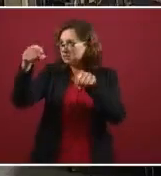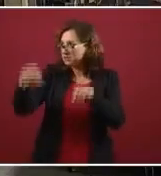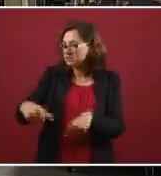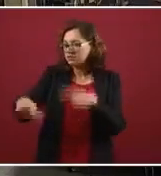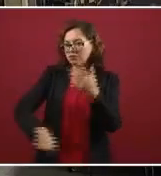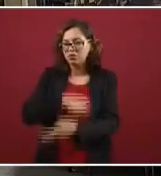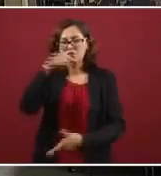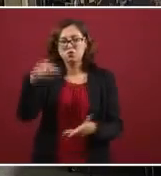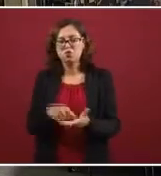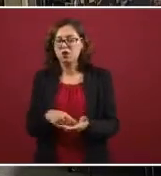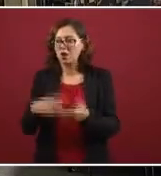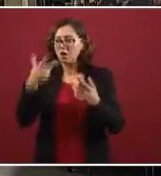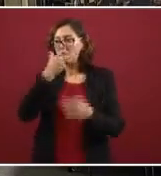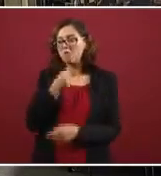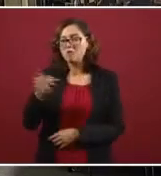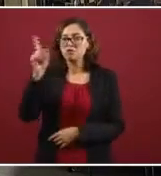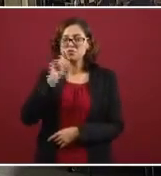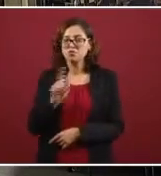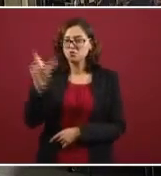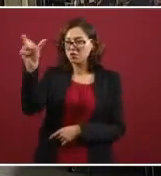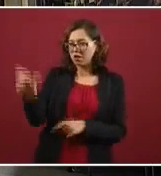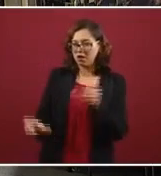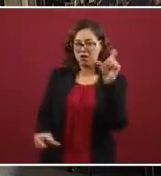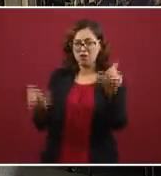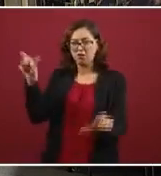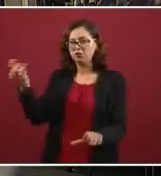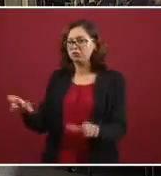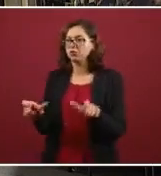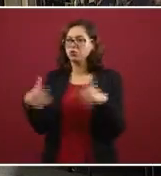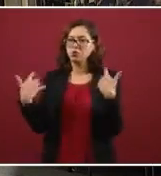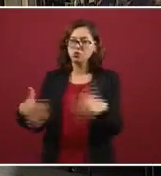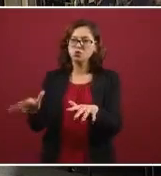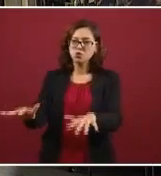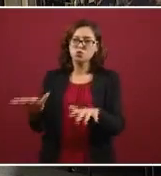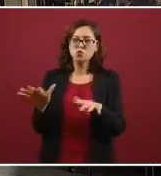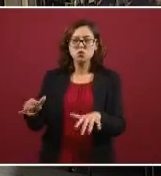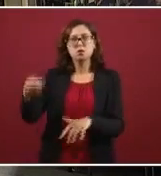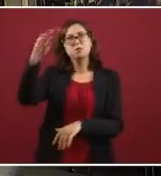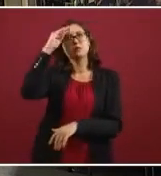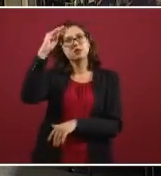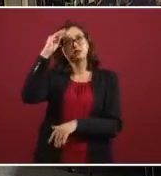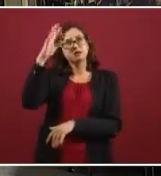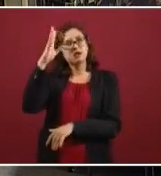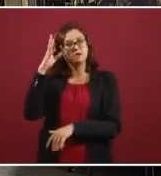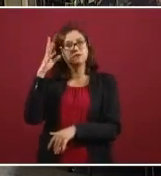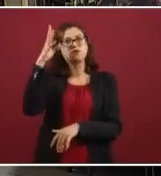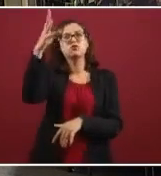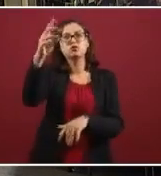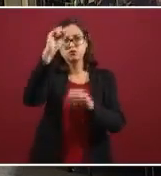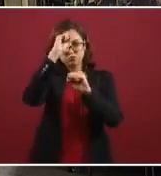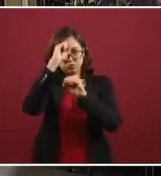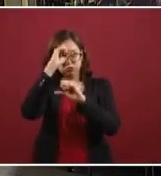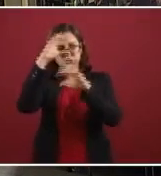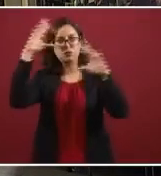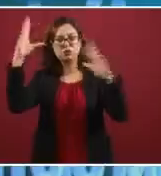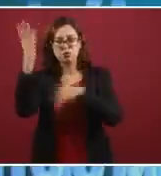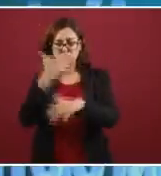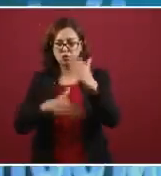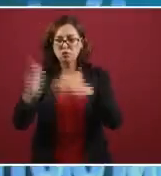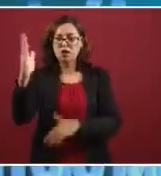esta estatura han imaginado caminos a una sociedad de progreso. Y ahí está Juárez, cuando